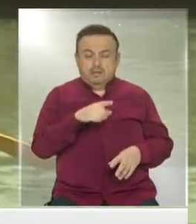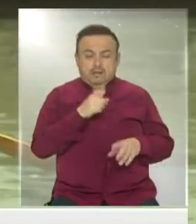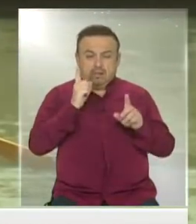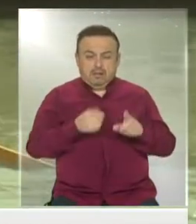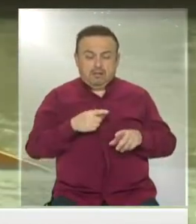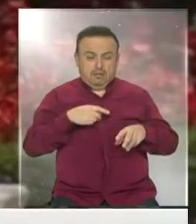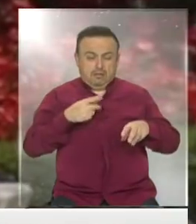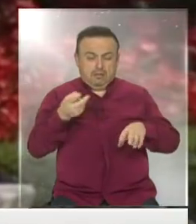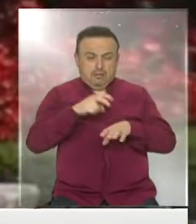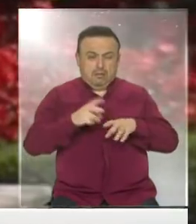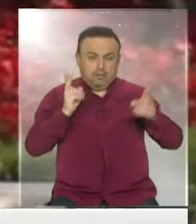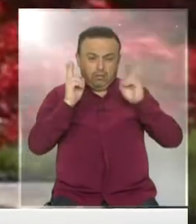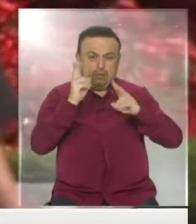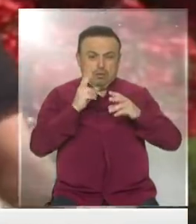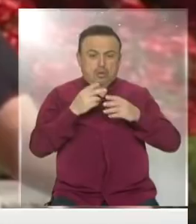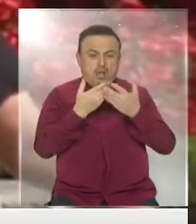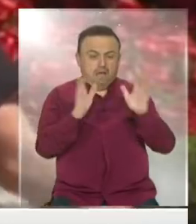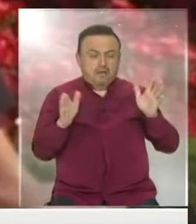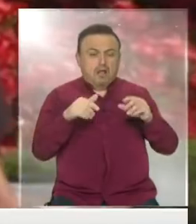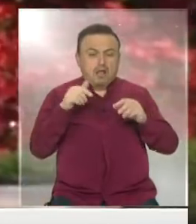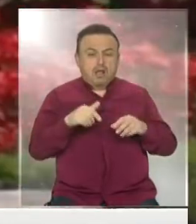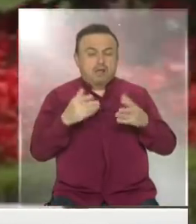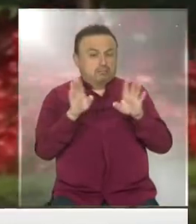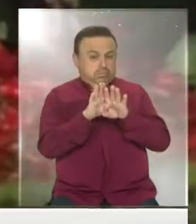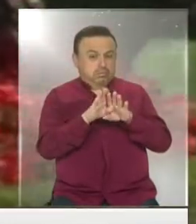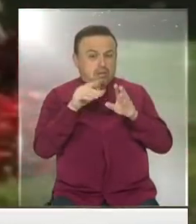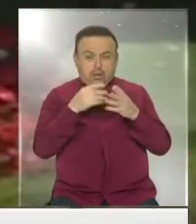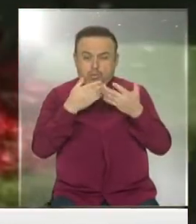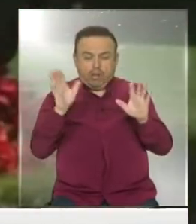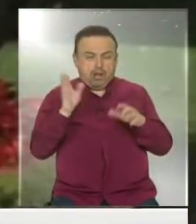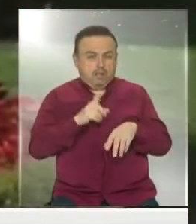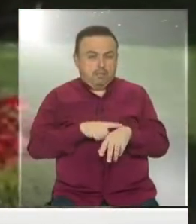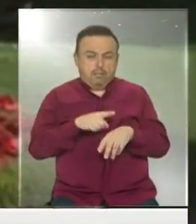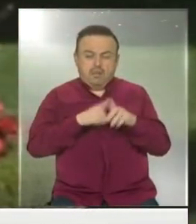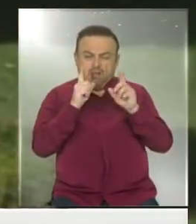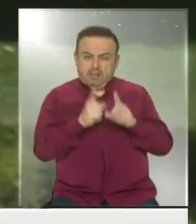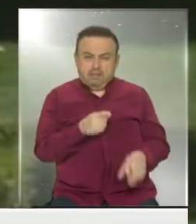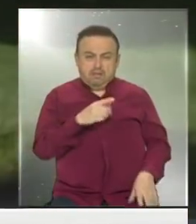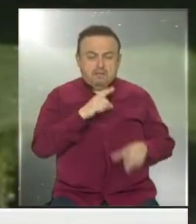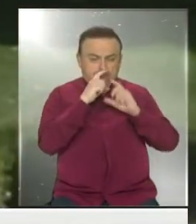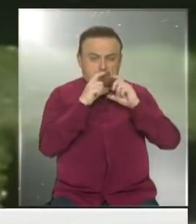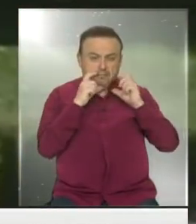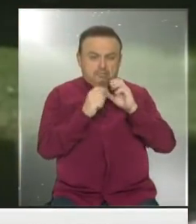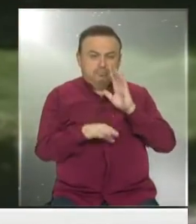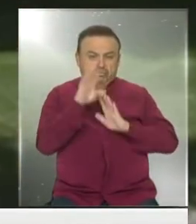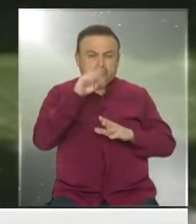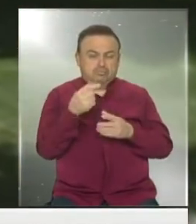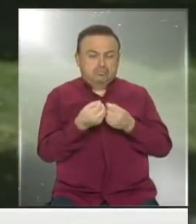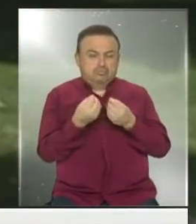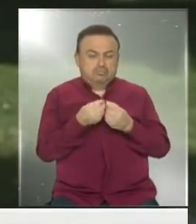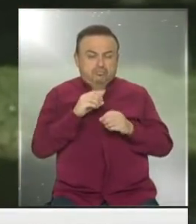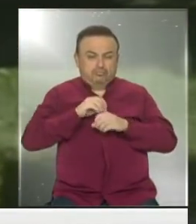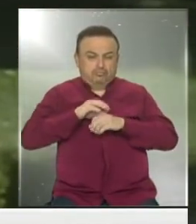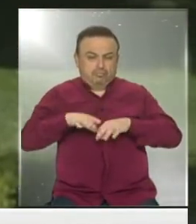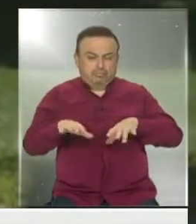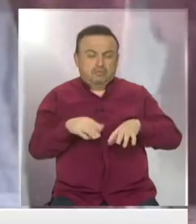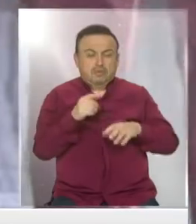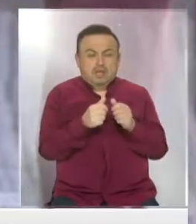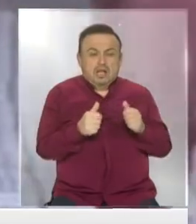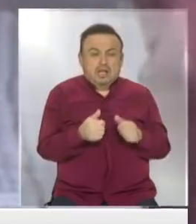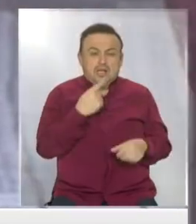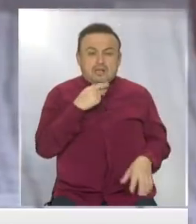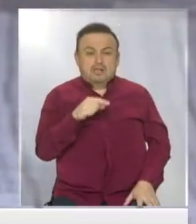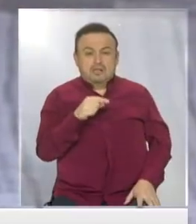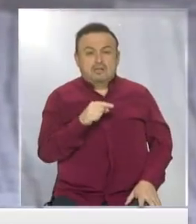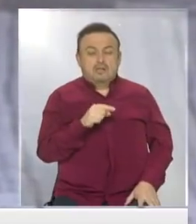transporte público o en lugares cerrados, ahora su uso es en cualquier parte debido al aumento de contagios. Las autoridades precisaron